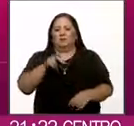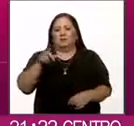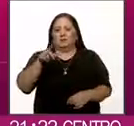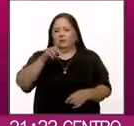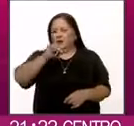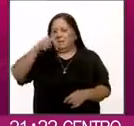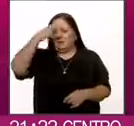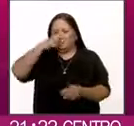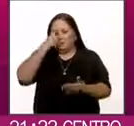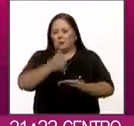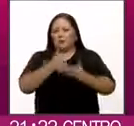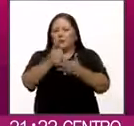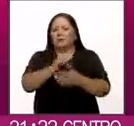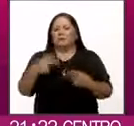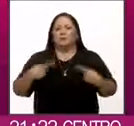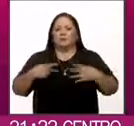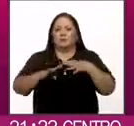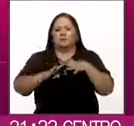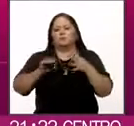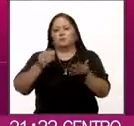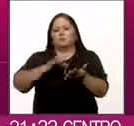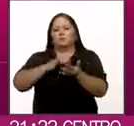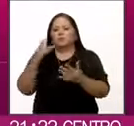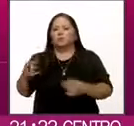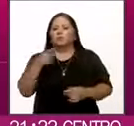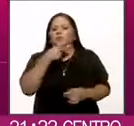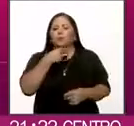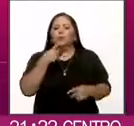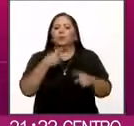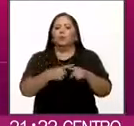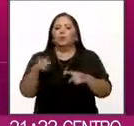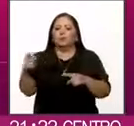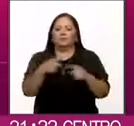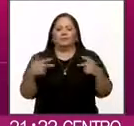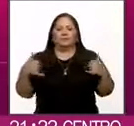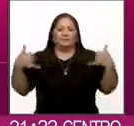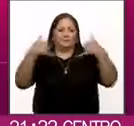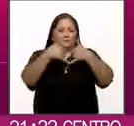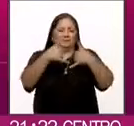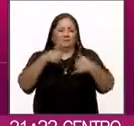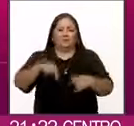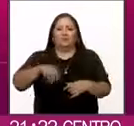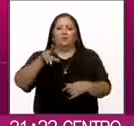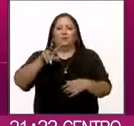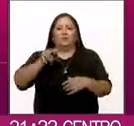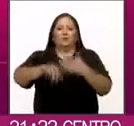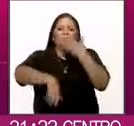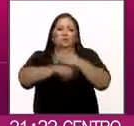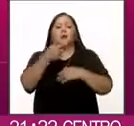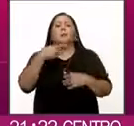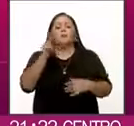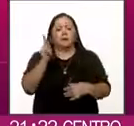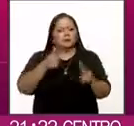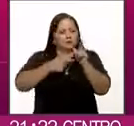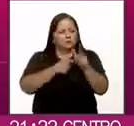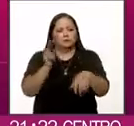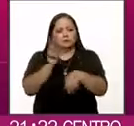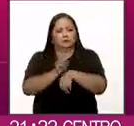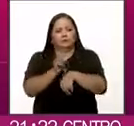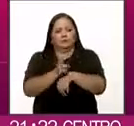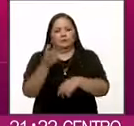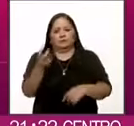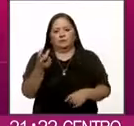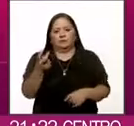de la Comisión Mexicana de Ayuda a Refugiados. Le agradezco mucho esta comunicación con 11 Noticias y seguiremos muy